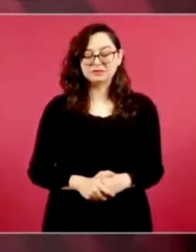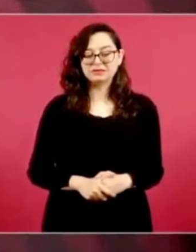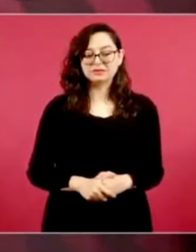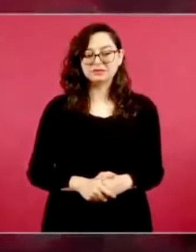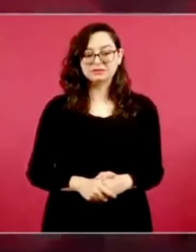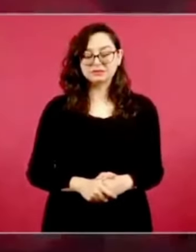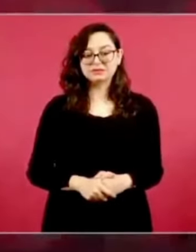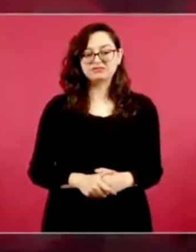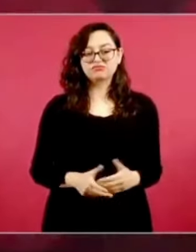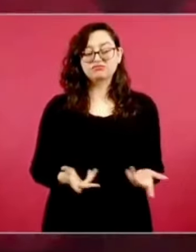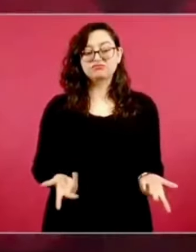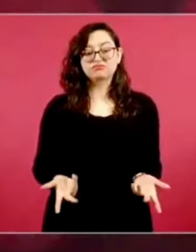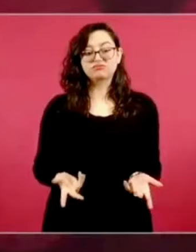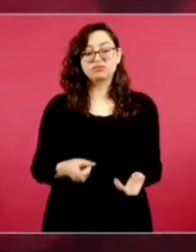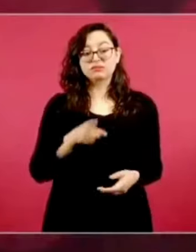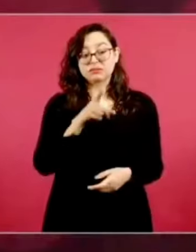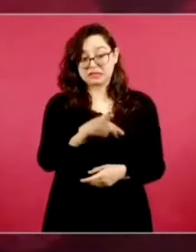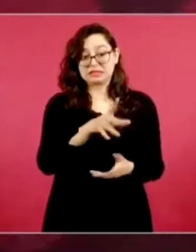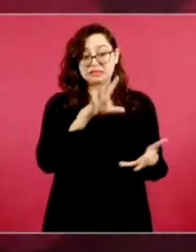a su carcelero,